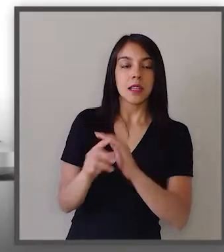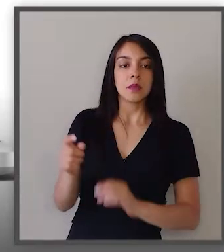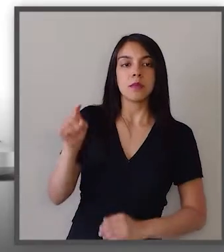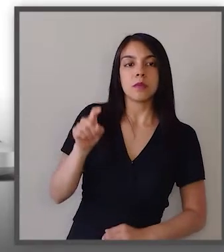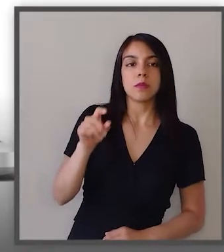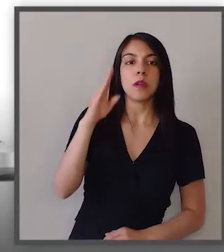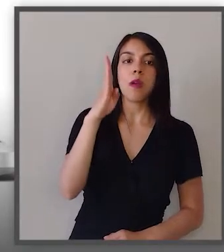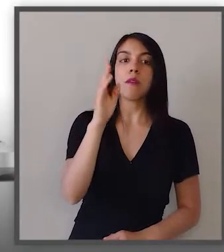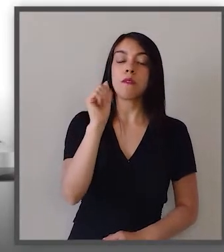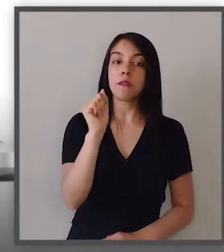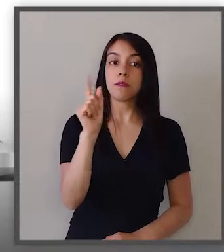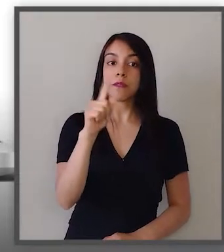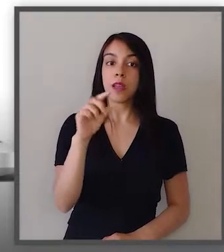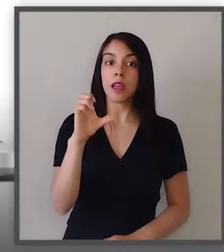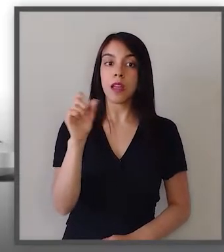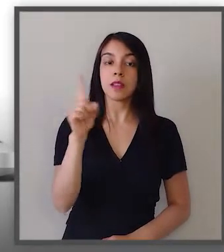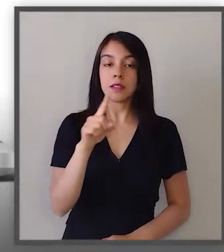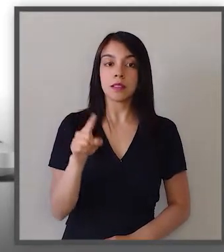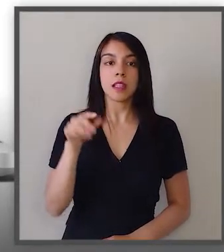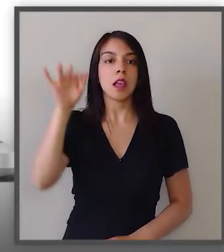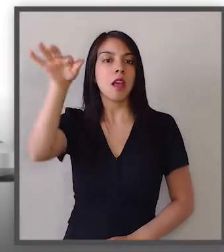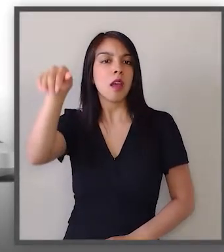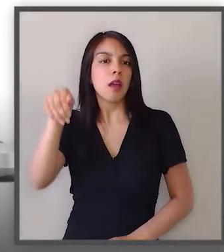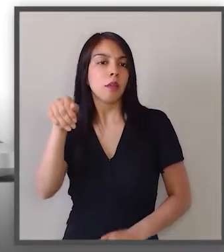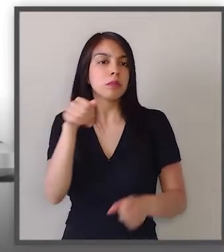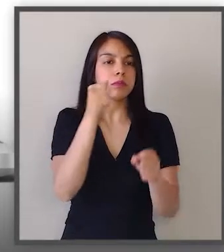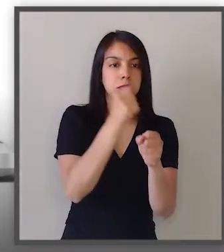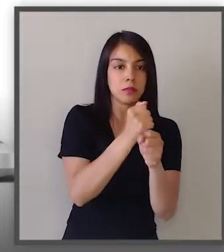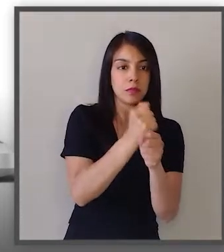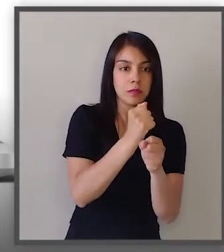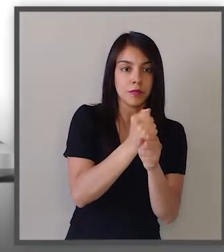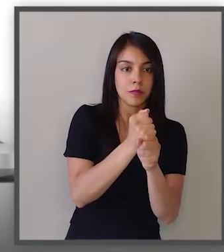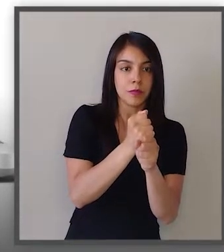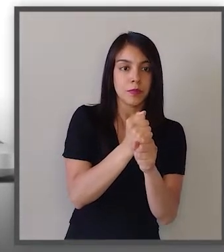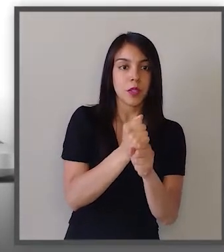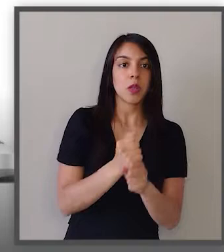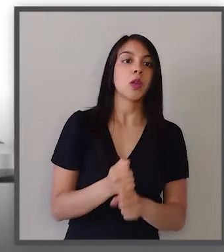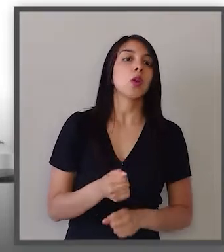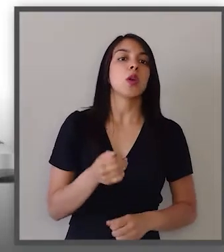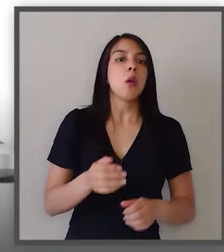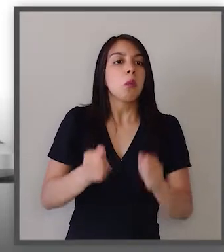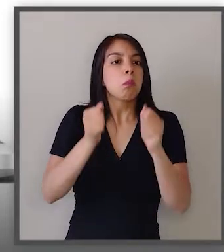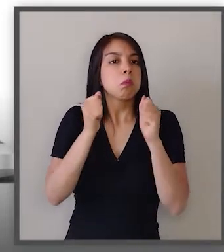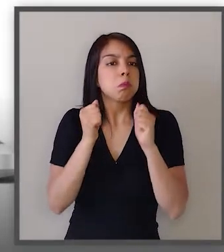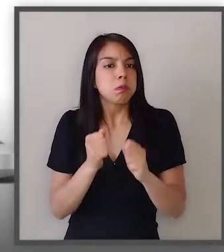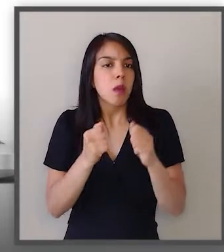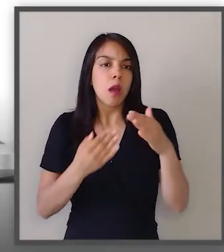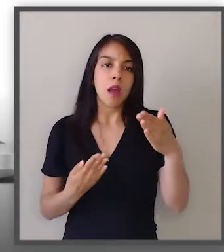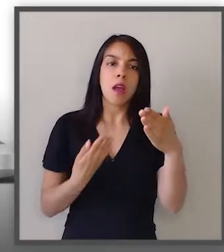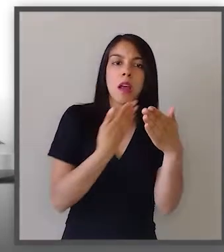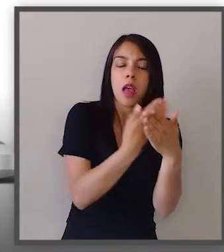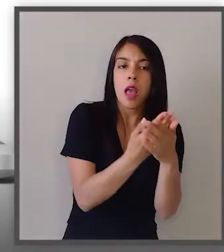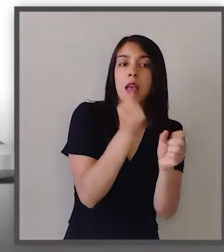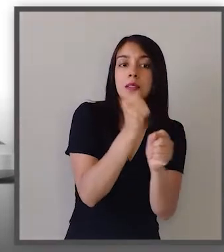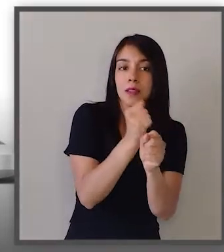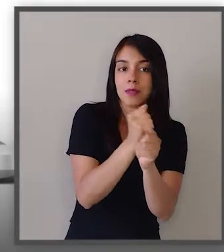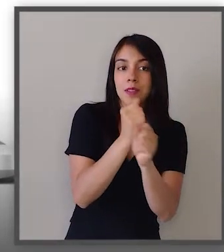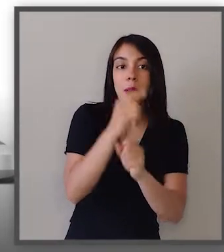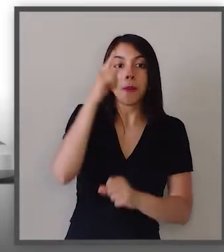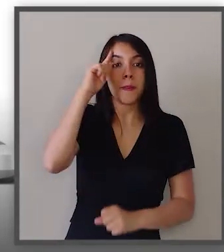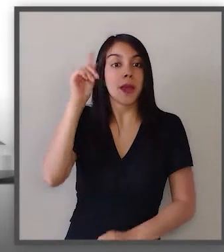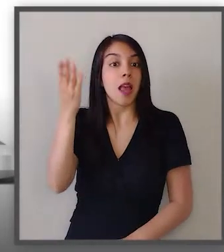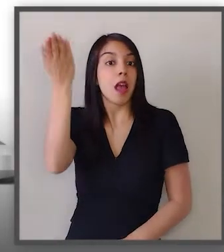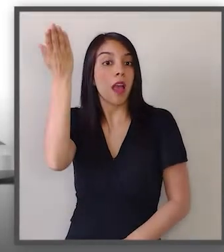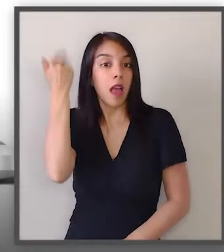Al ingresar las bases de la convocatoria seleccionada, esta le dará la posibilidad de postular al empleo, no sin antes adjuntar